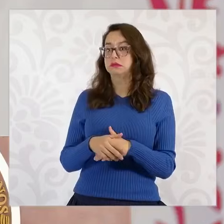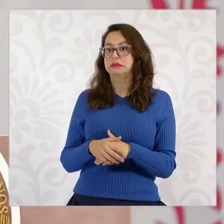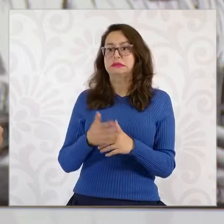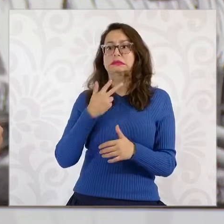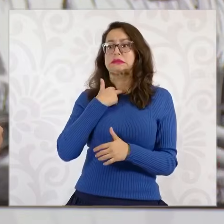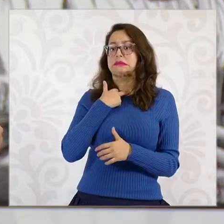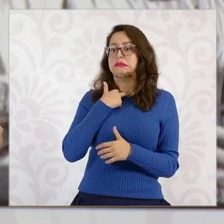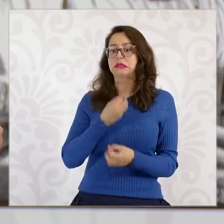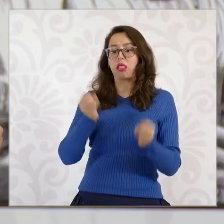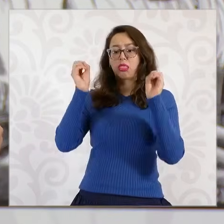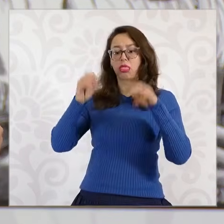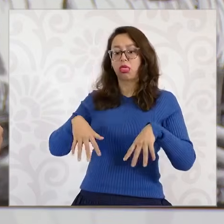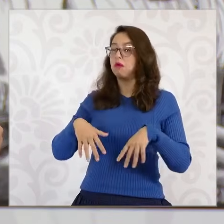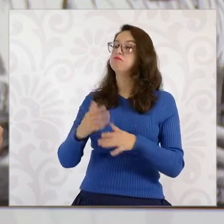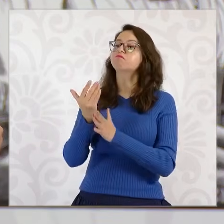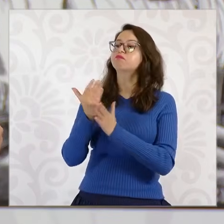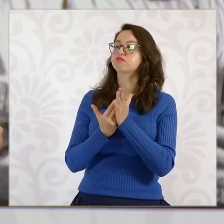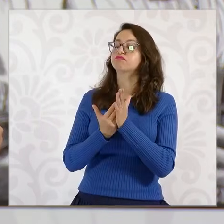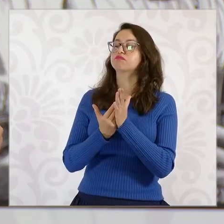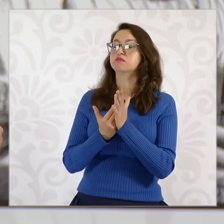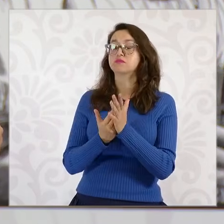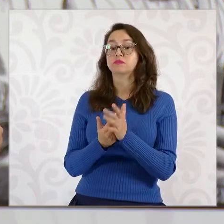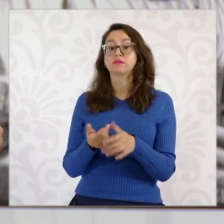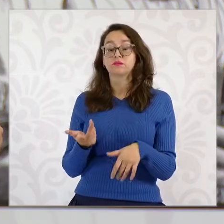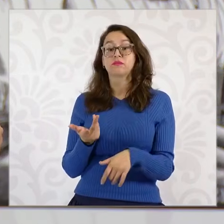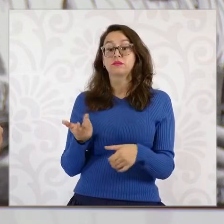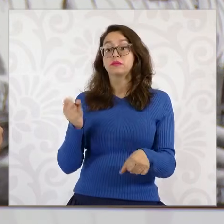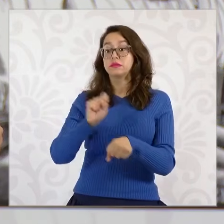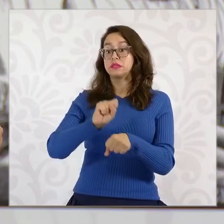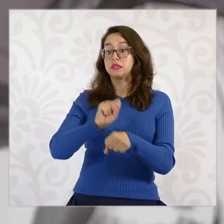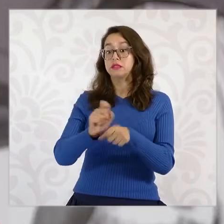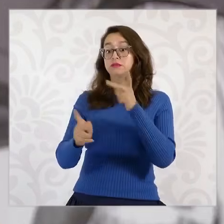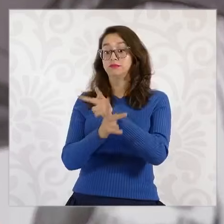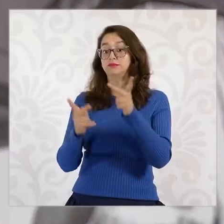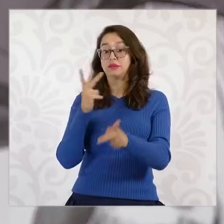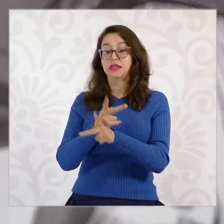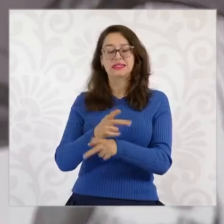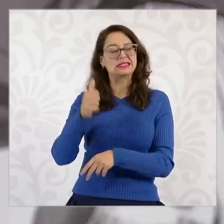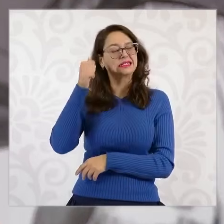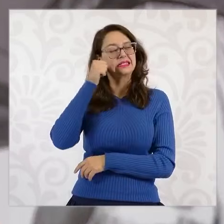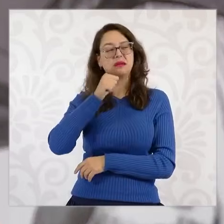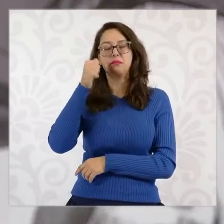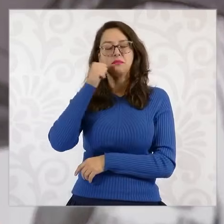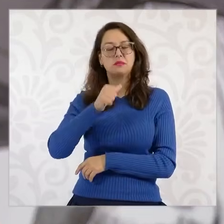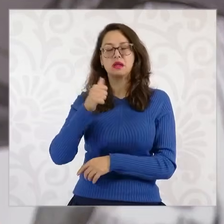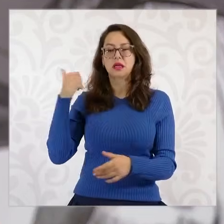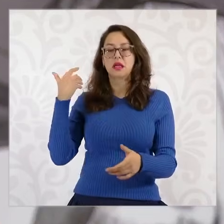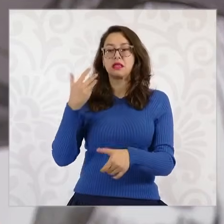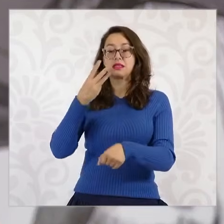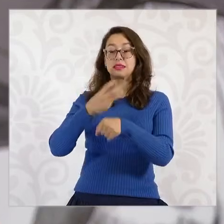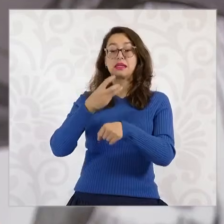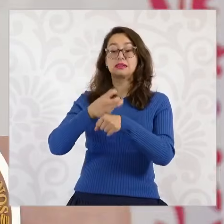superior y en la educación secundaria hay deserción en el tercer año de secundaria, una